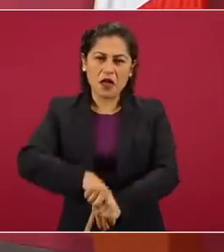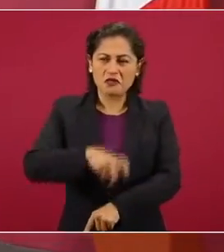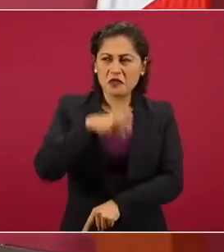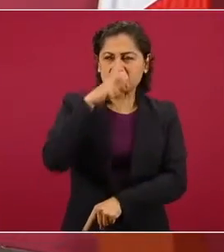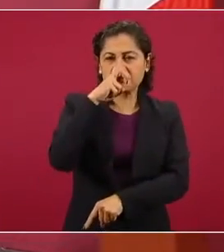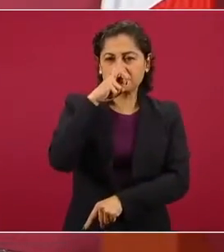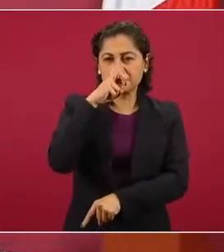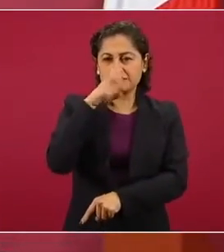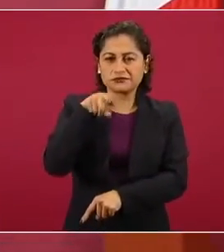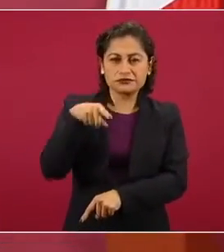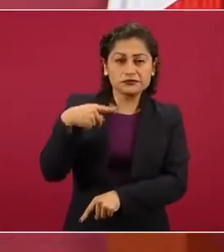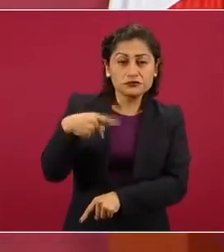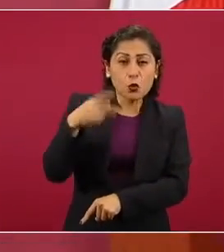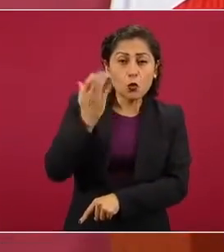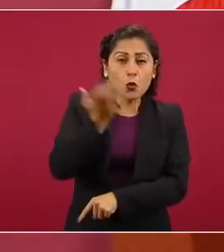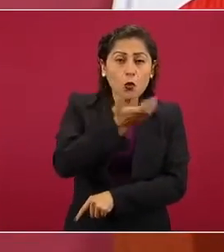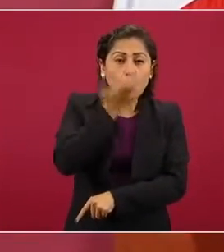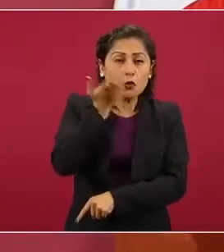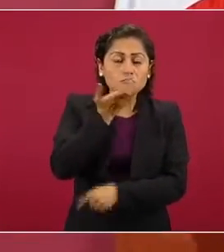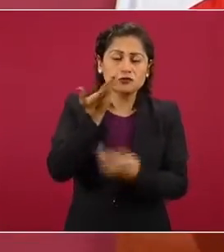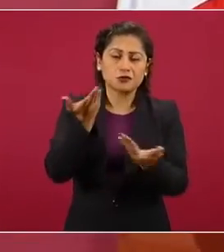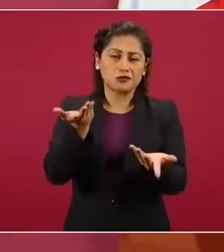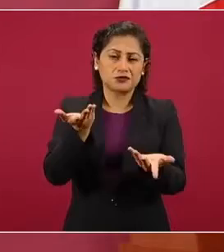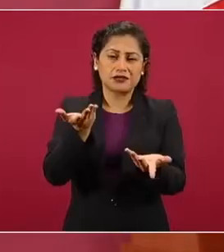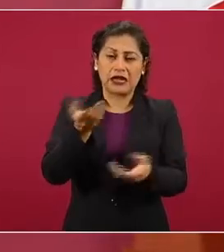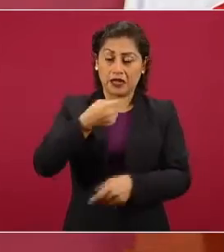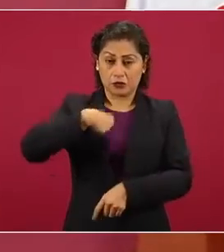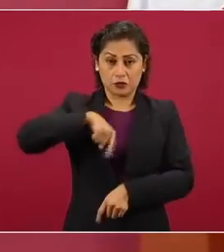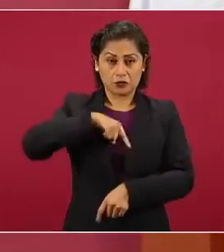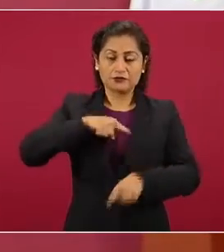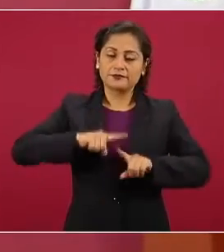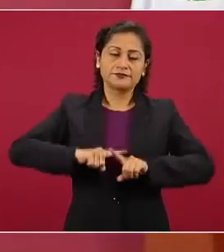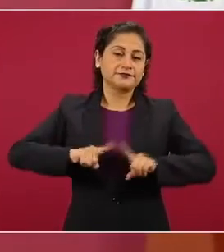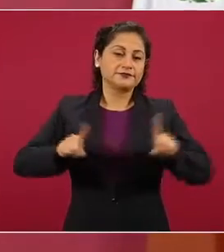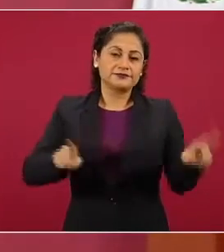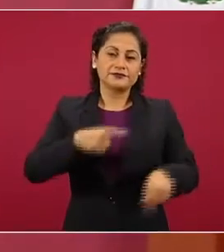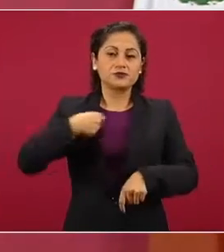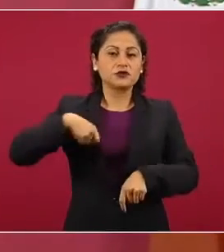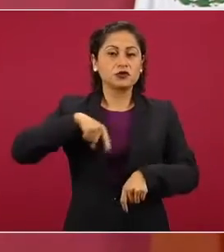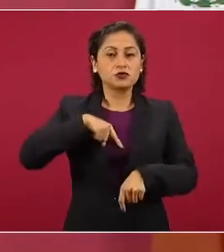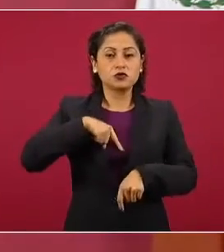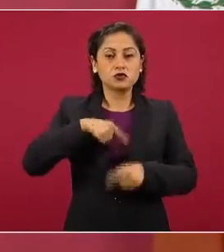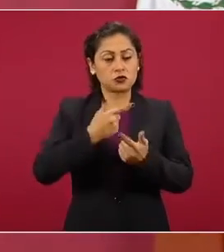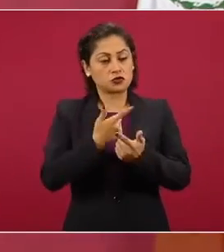Nosotros somos más partidarios de la libertad y de la democracia.